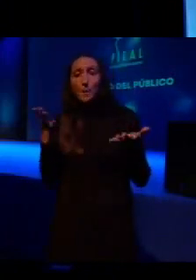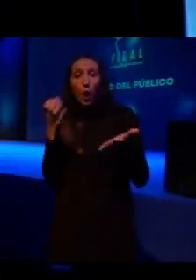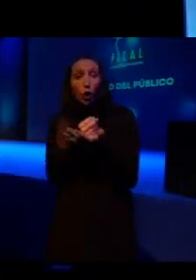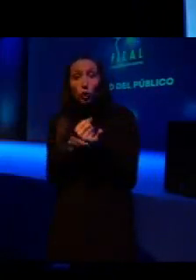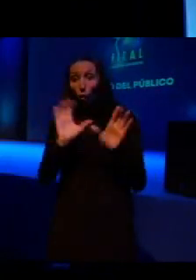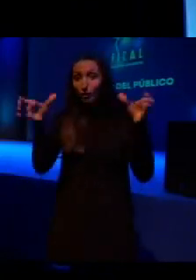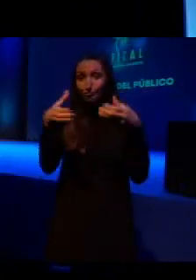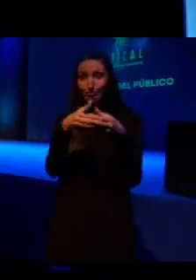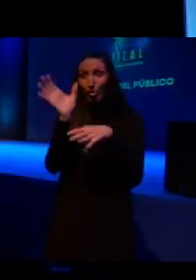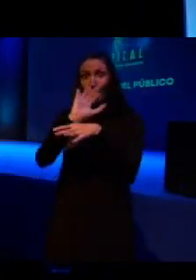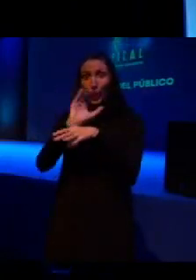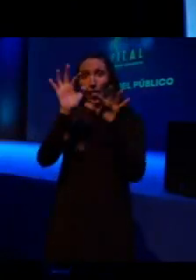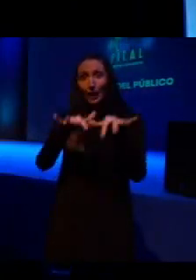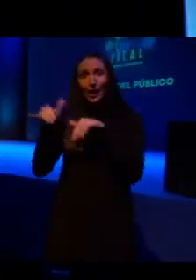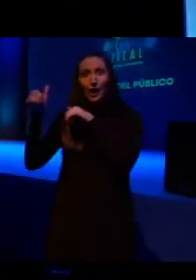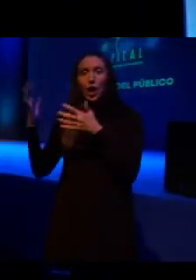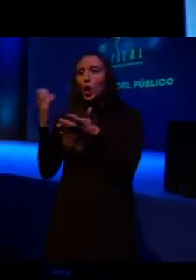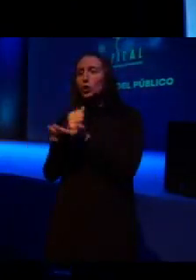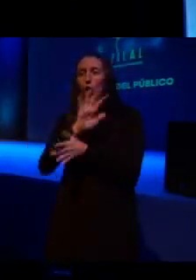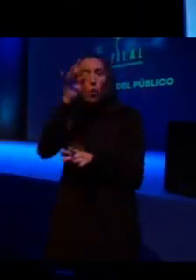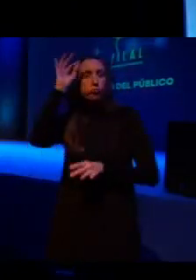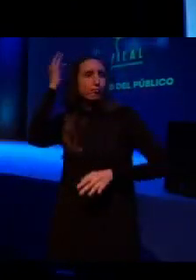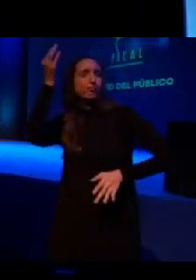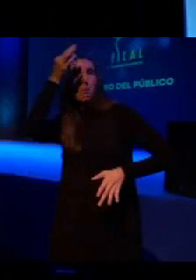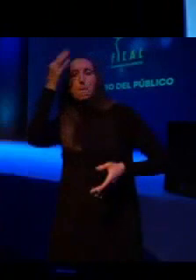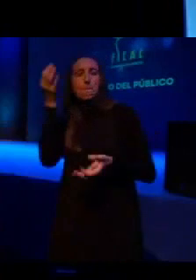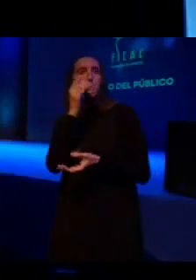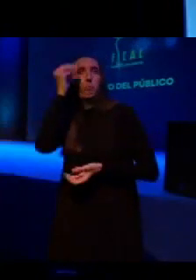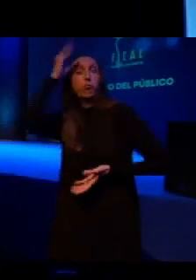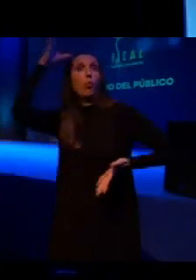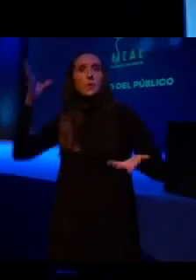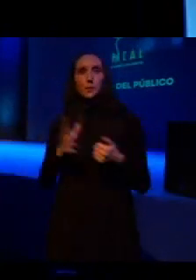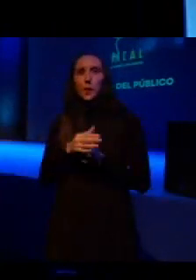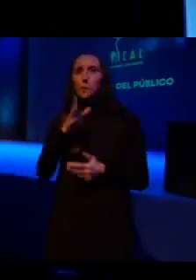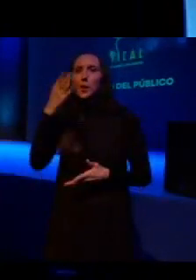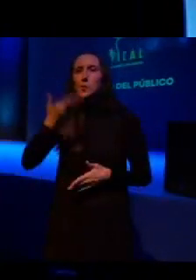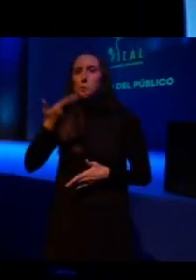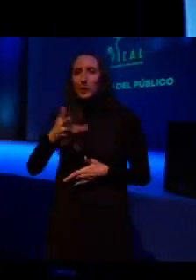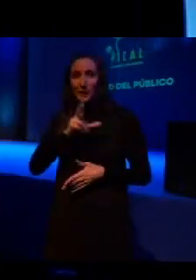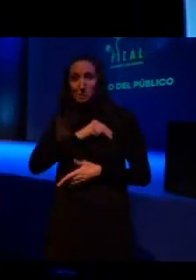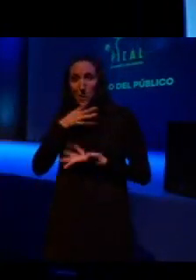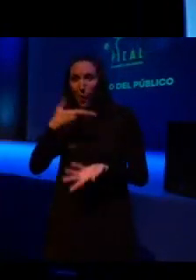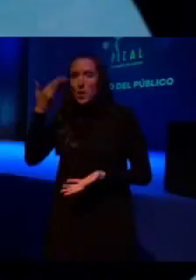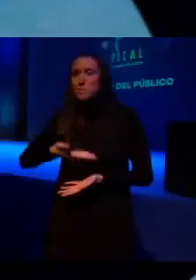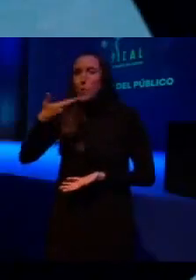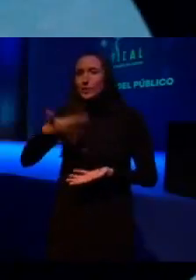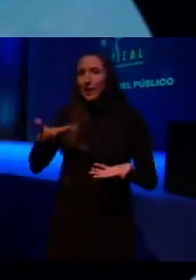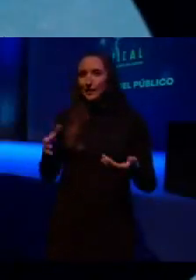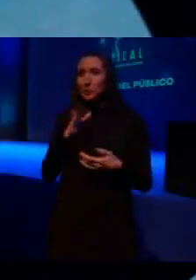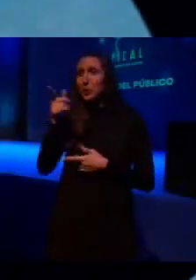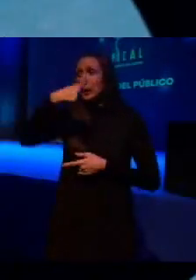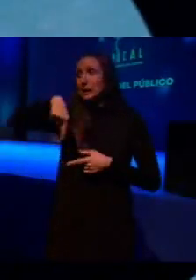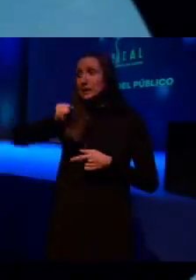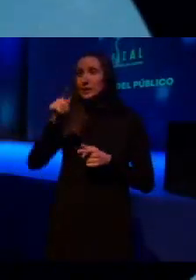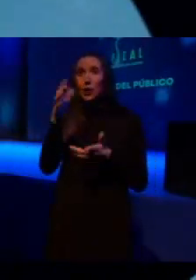están juntos en un cine, todos se vuelven genios. Por eso es tan importante el premio que vamos a dar a continuación, porque lo deciden